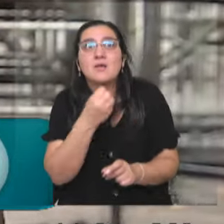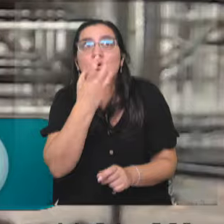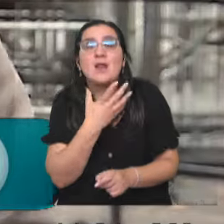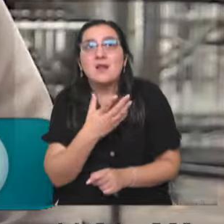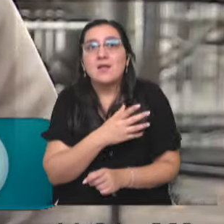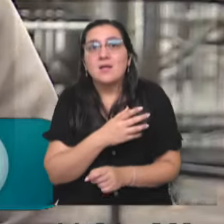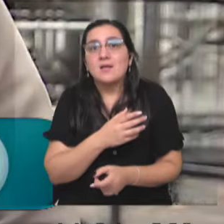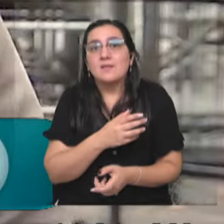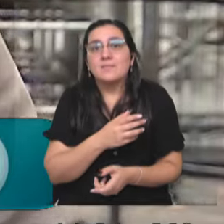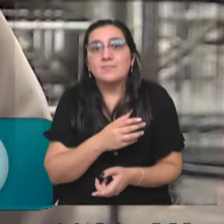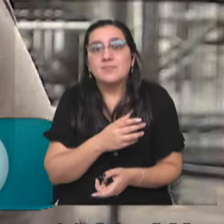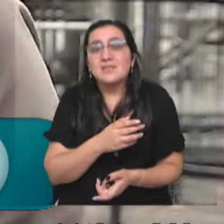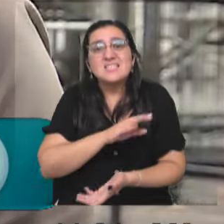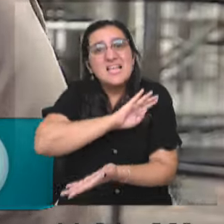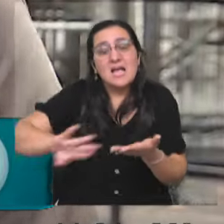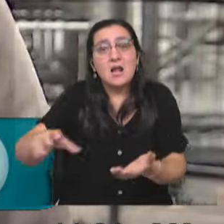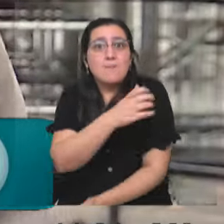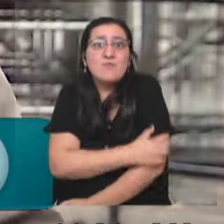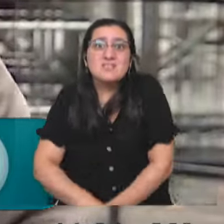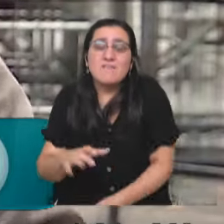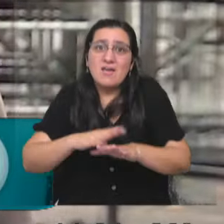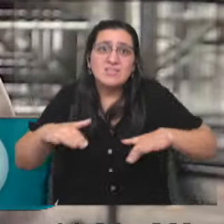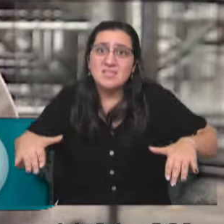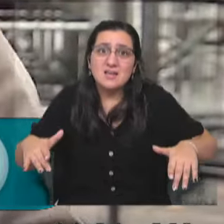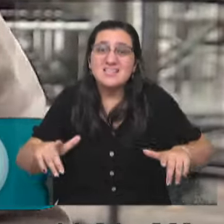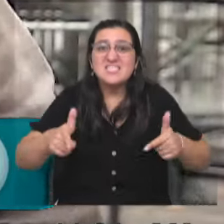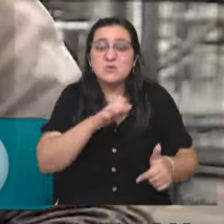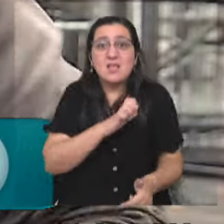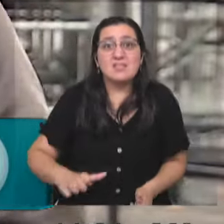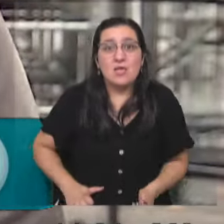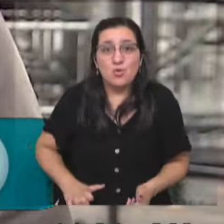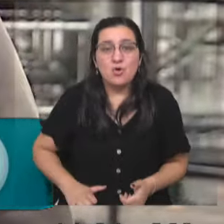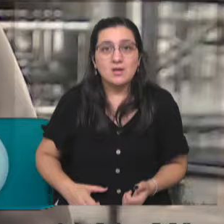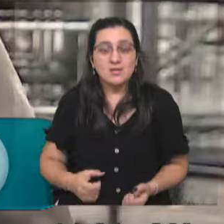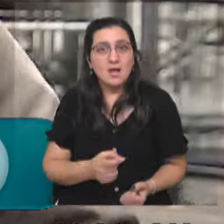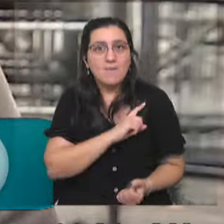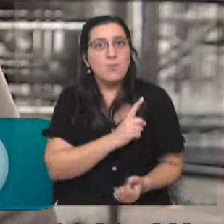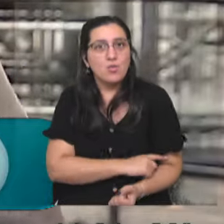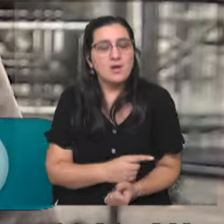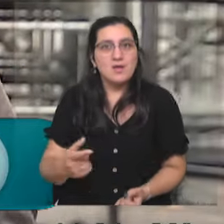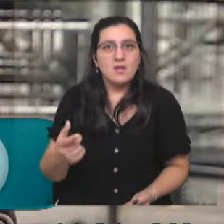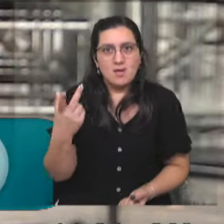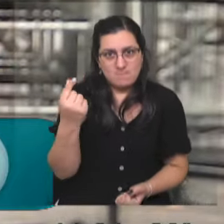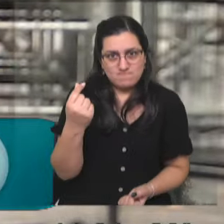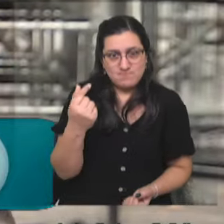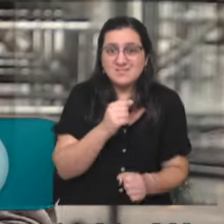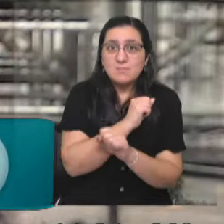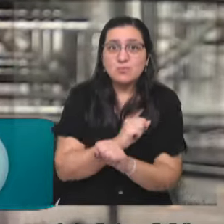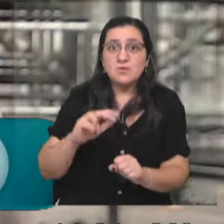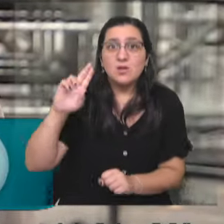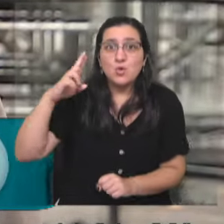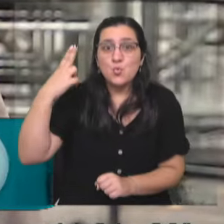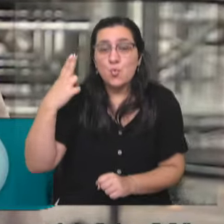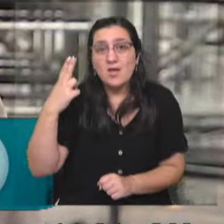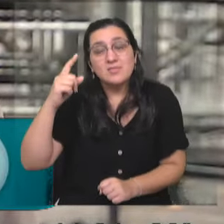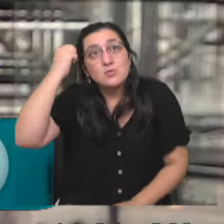la eliminación de la pobreza infantil. O sea, sin un Estado que tenga espalda financiera propia, es imposible que el Uruguay de